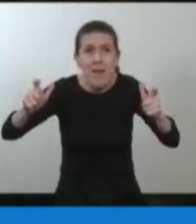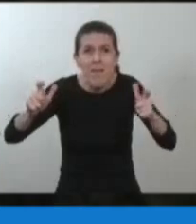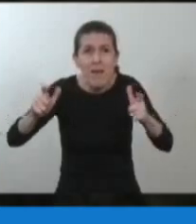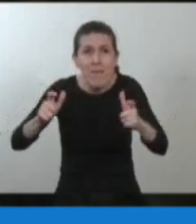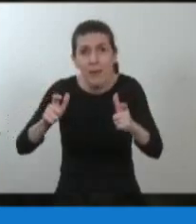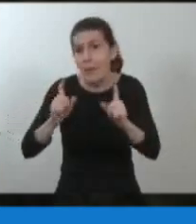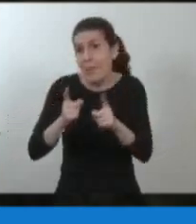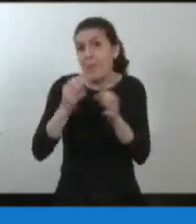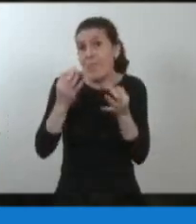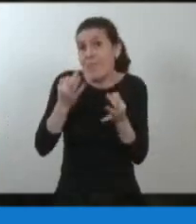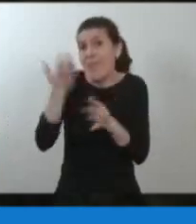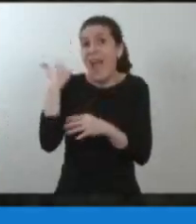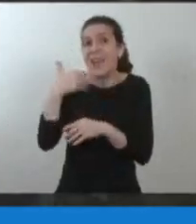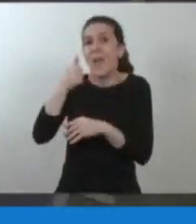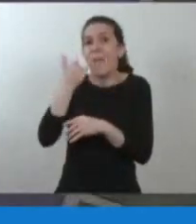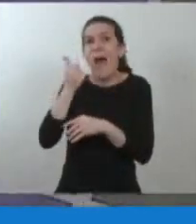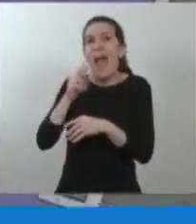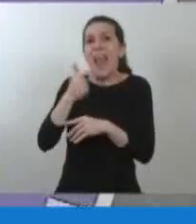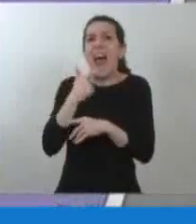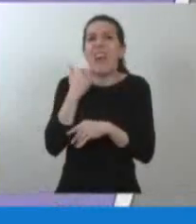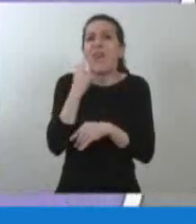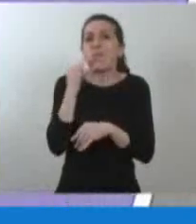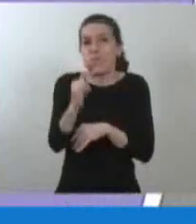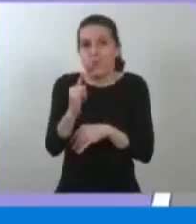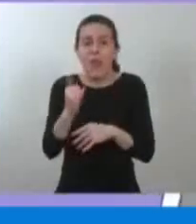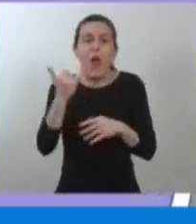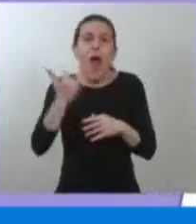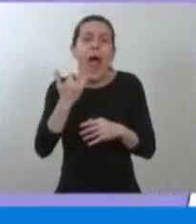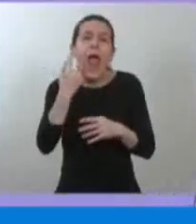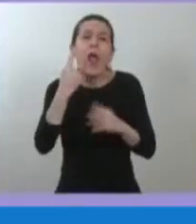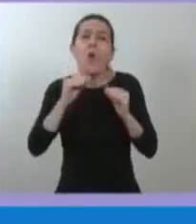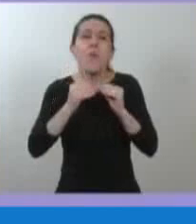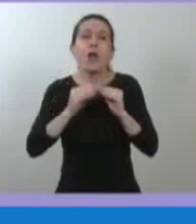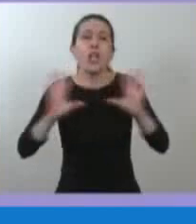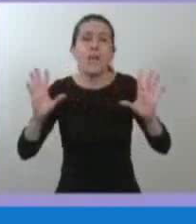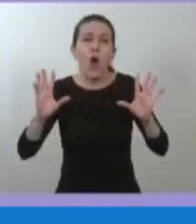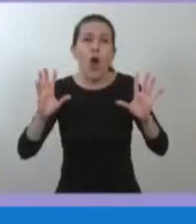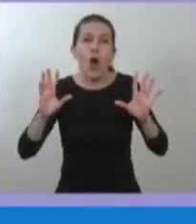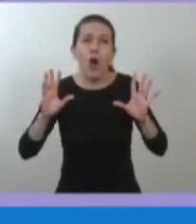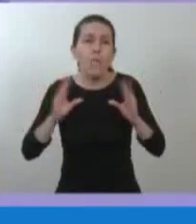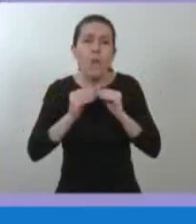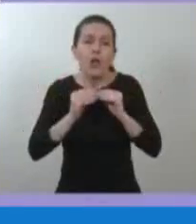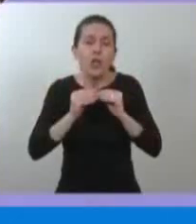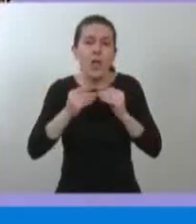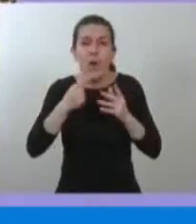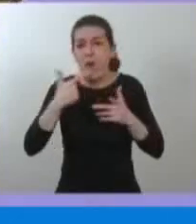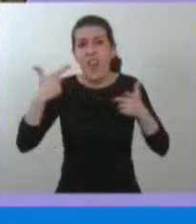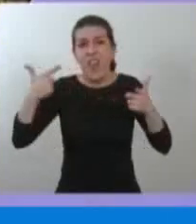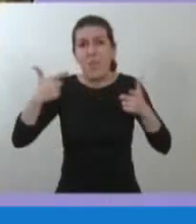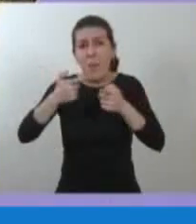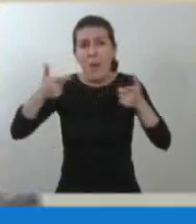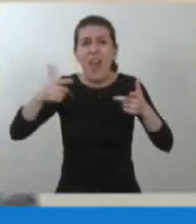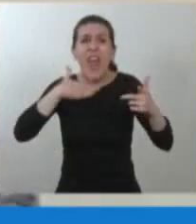mayra hay una reacción primera promotora del delito es la